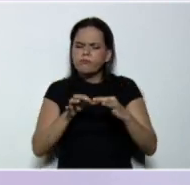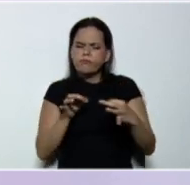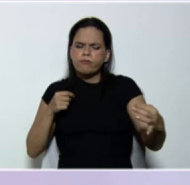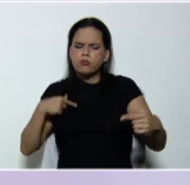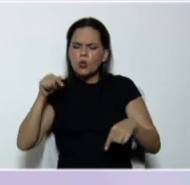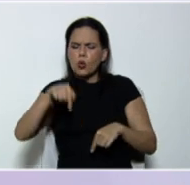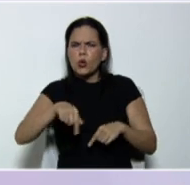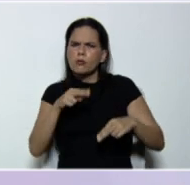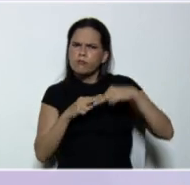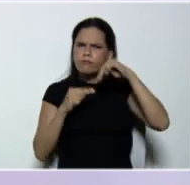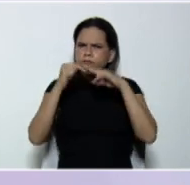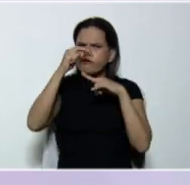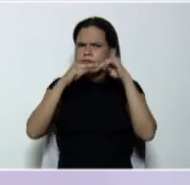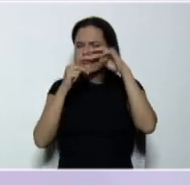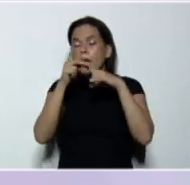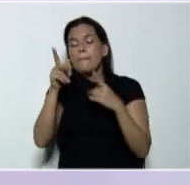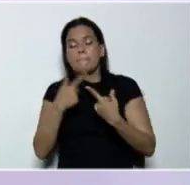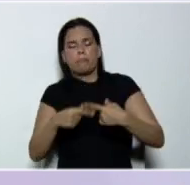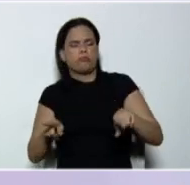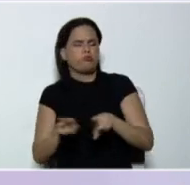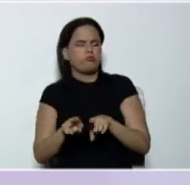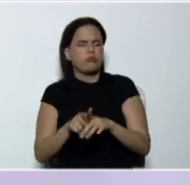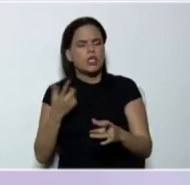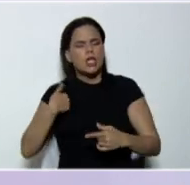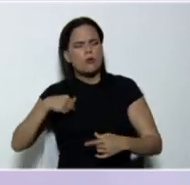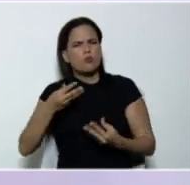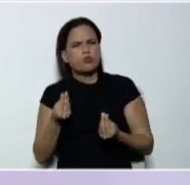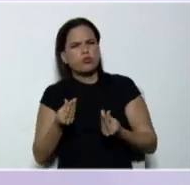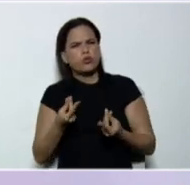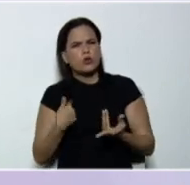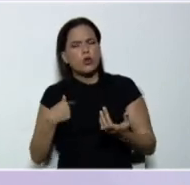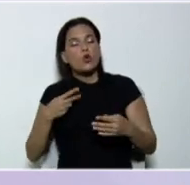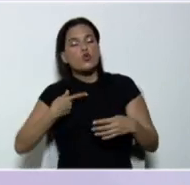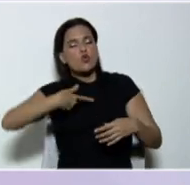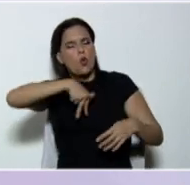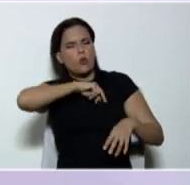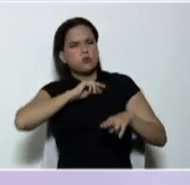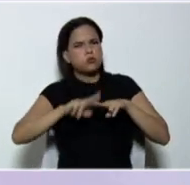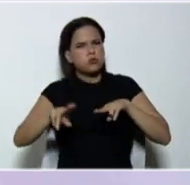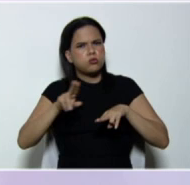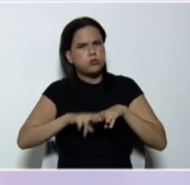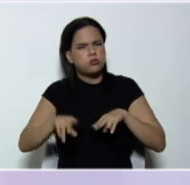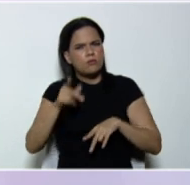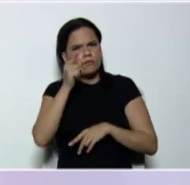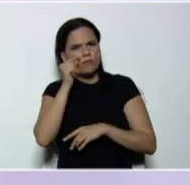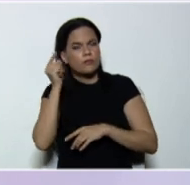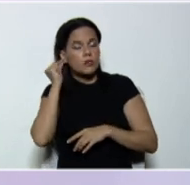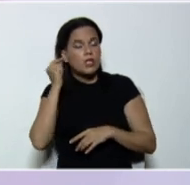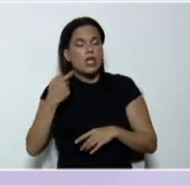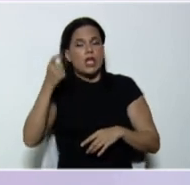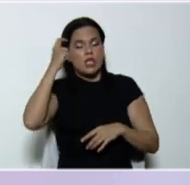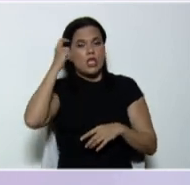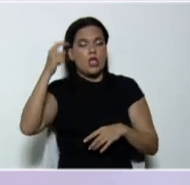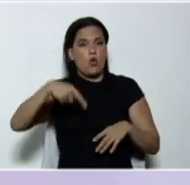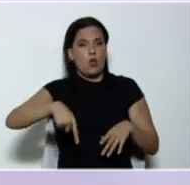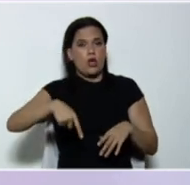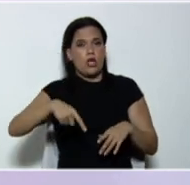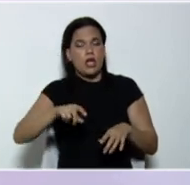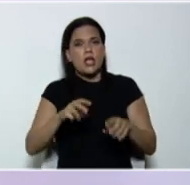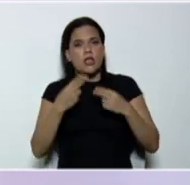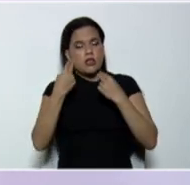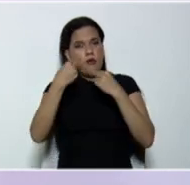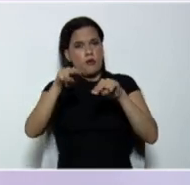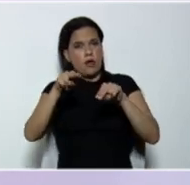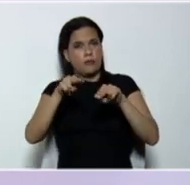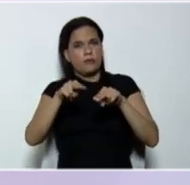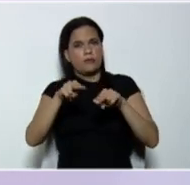Pero también quiero decirles que tiene mucho que ver con nuestros hogares, con nuestros niños y niñas, que en el día de hoy, en el nivel de educación inicial, con